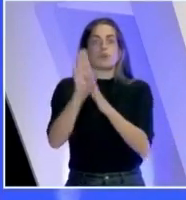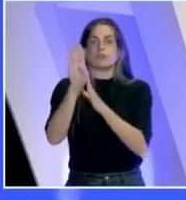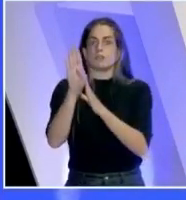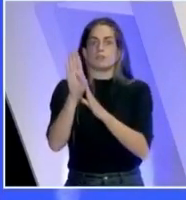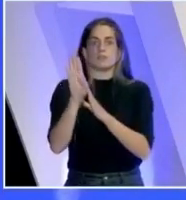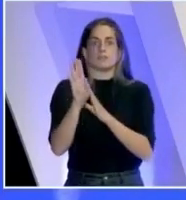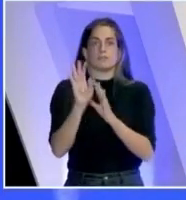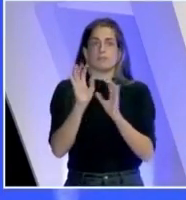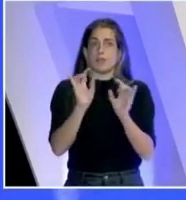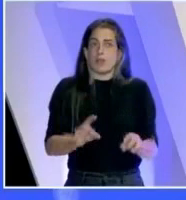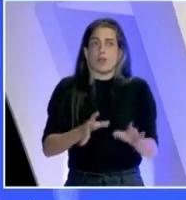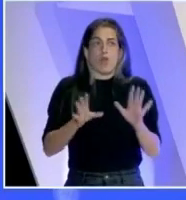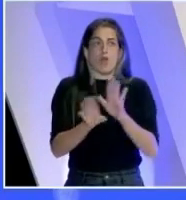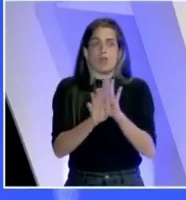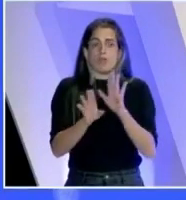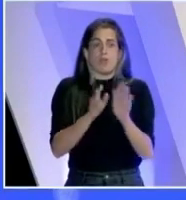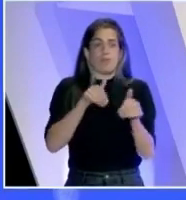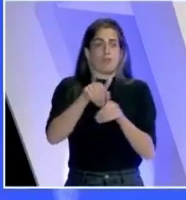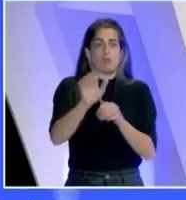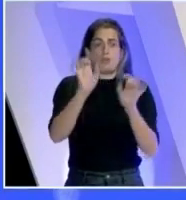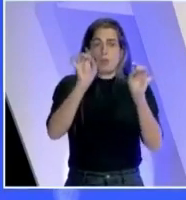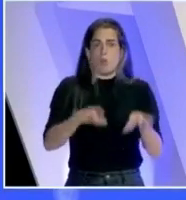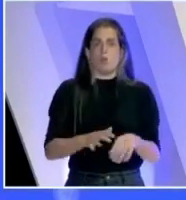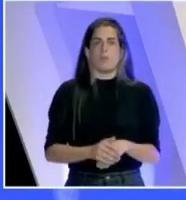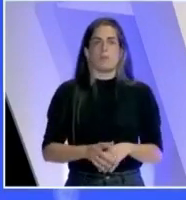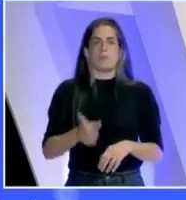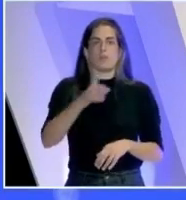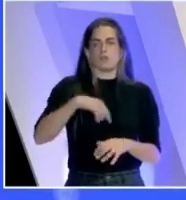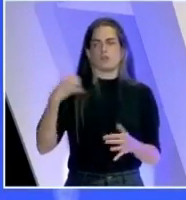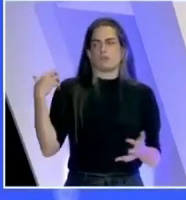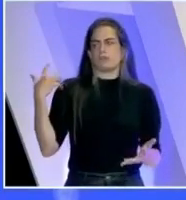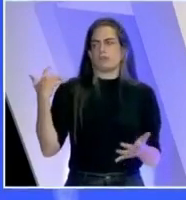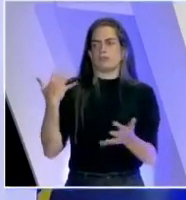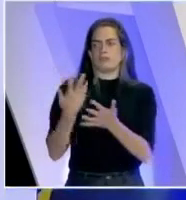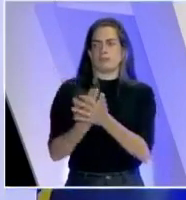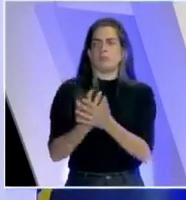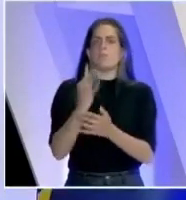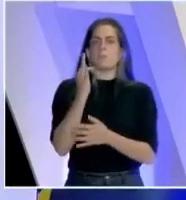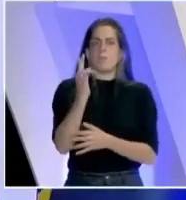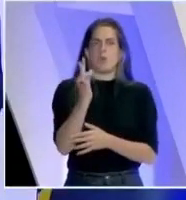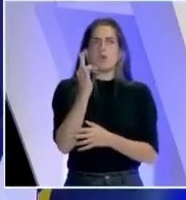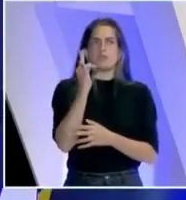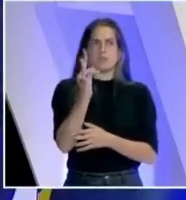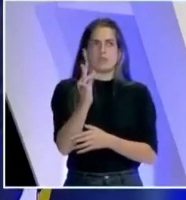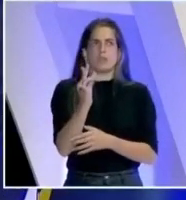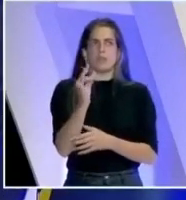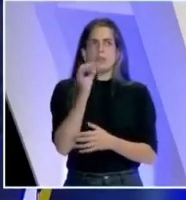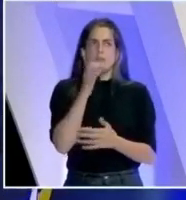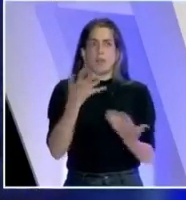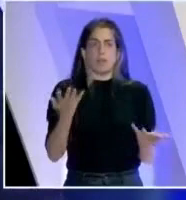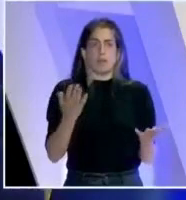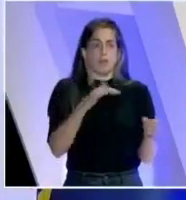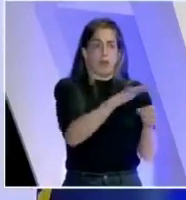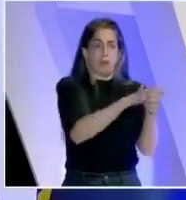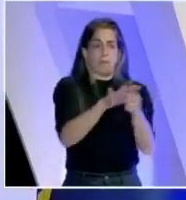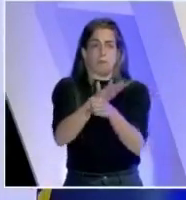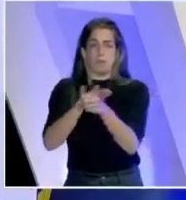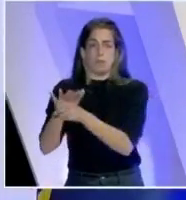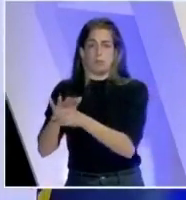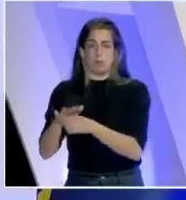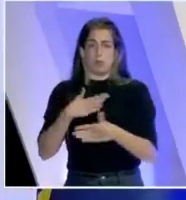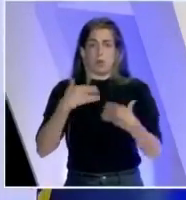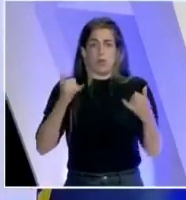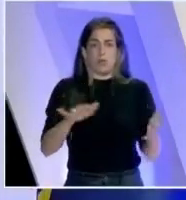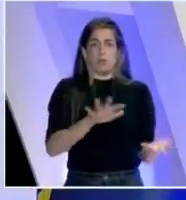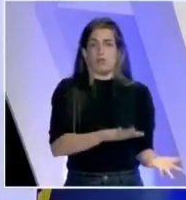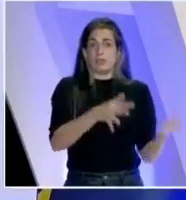seguir siéndolo en el futuro. Contamos con una trayectoria positiva en prácticamente todos los frentes. De hecho, muchas de las